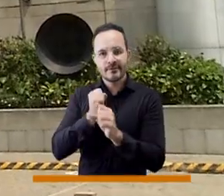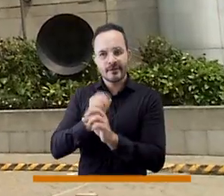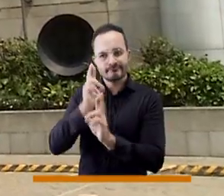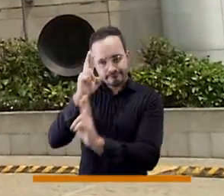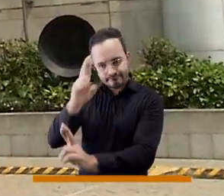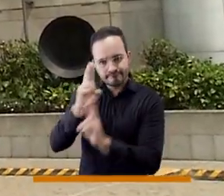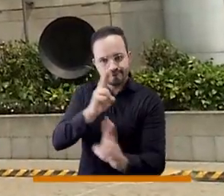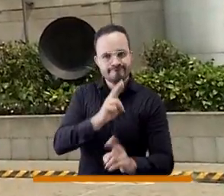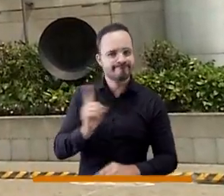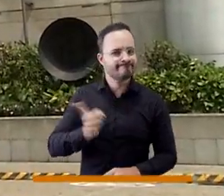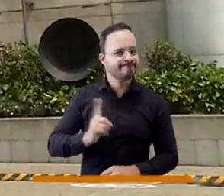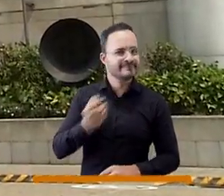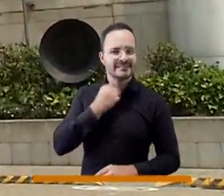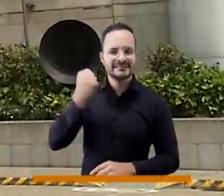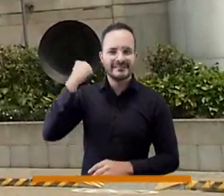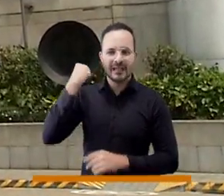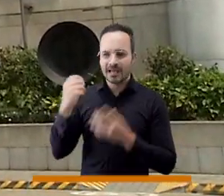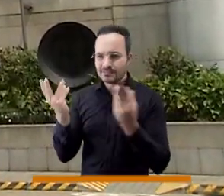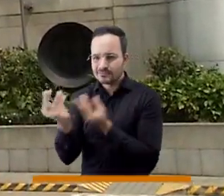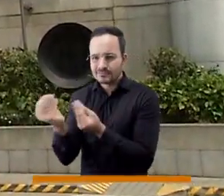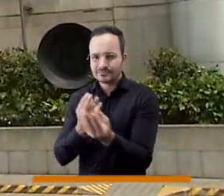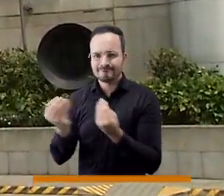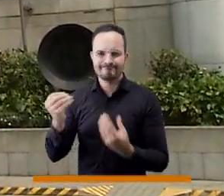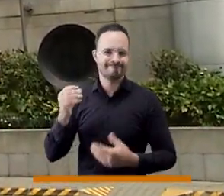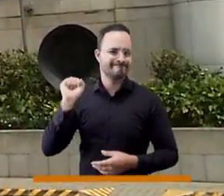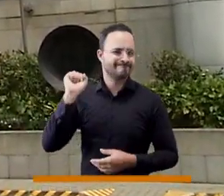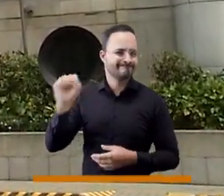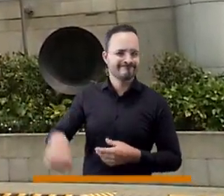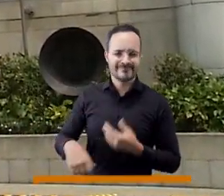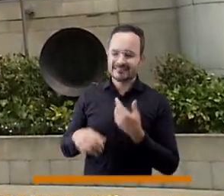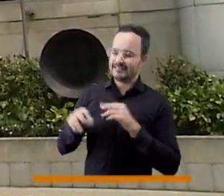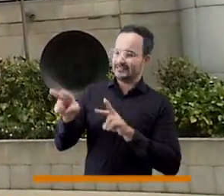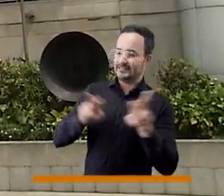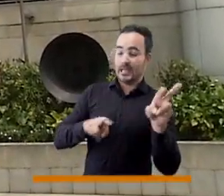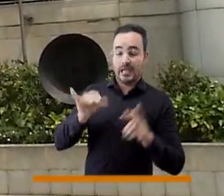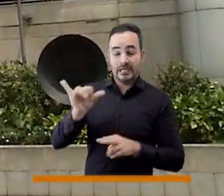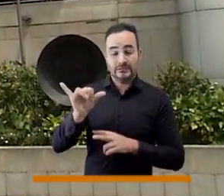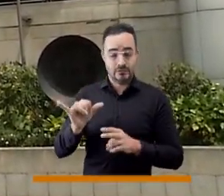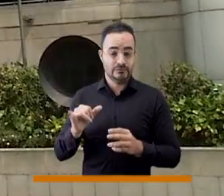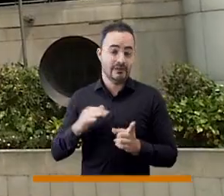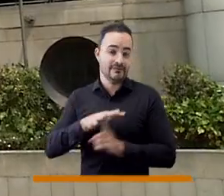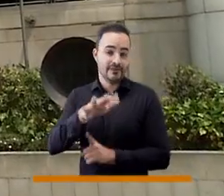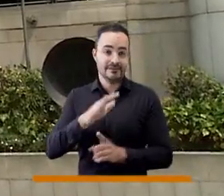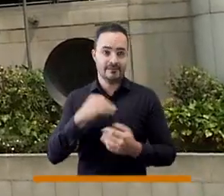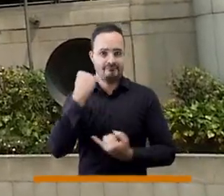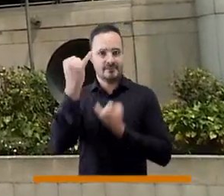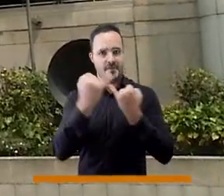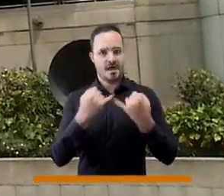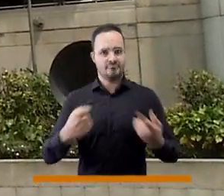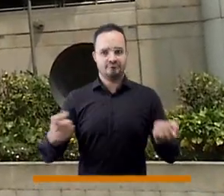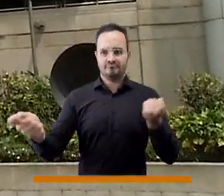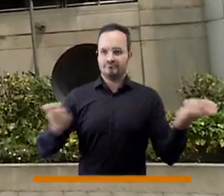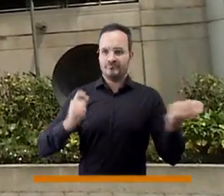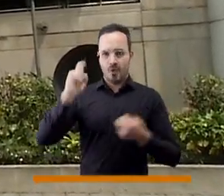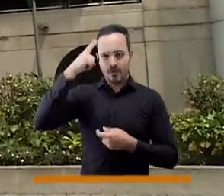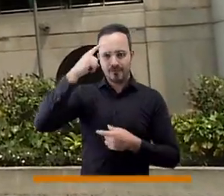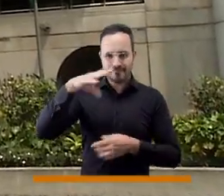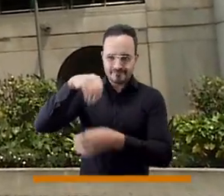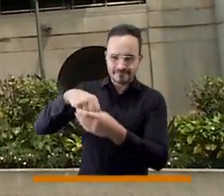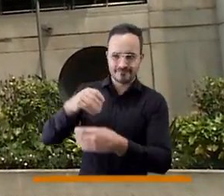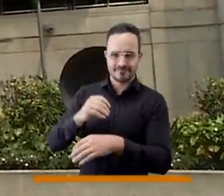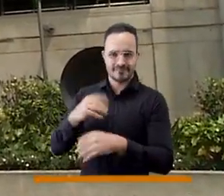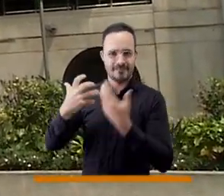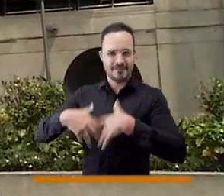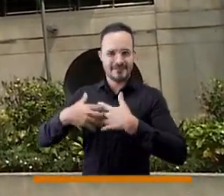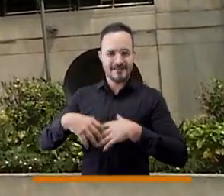sindicatos, que sin duda alguna pone en riesgo el gobierno corporativo de la empresa más importante de los antioqueños.